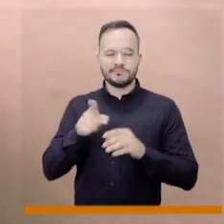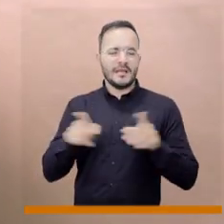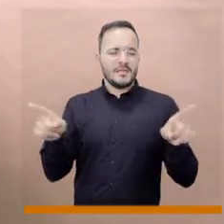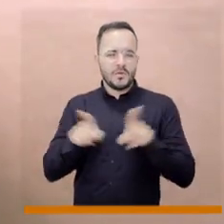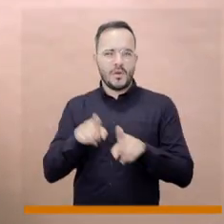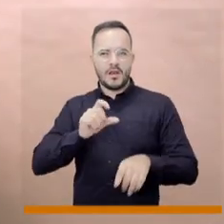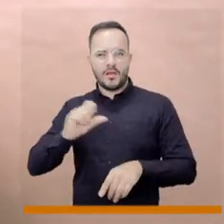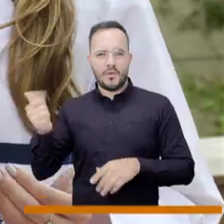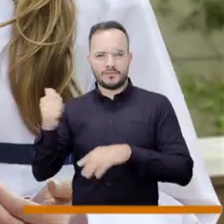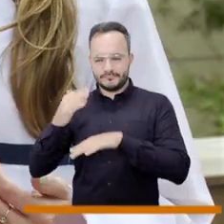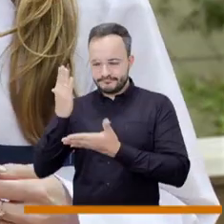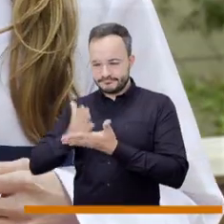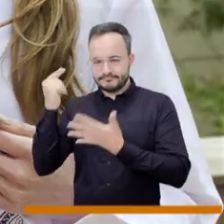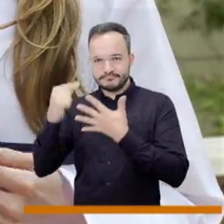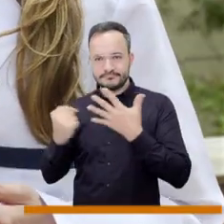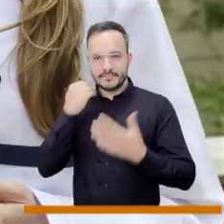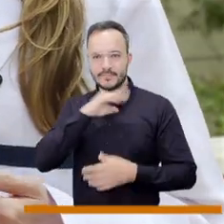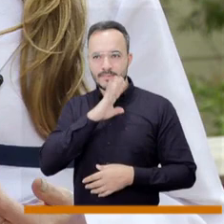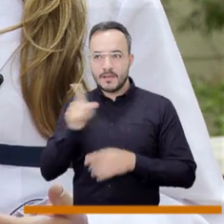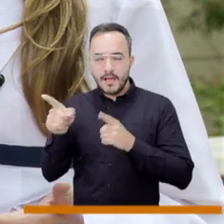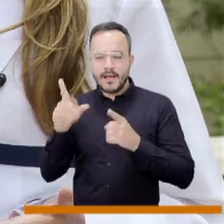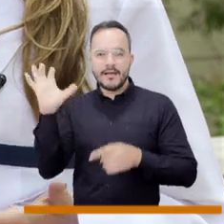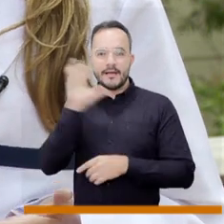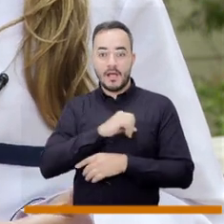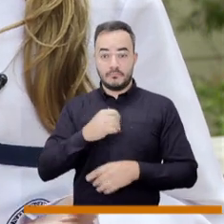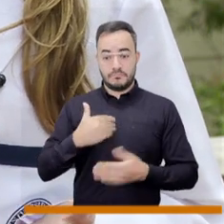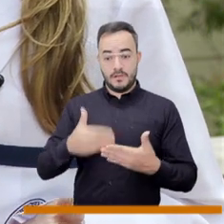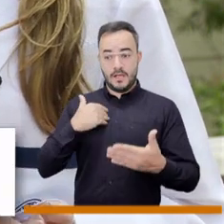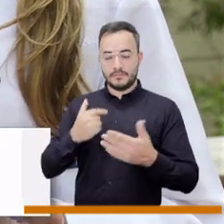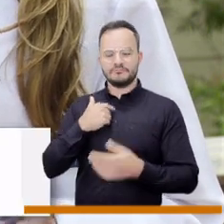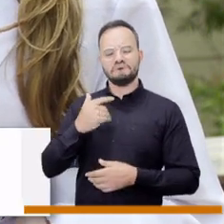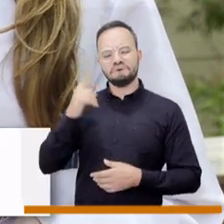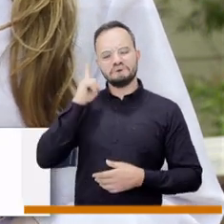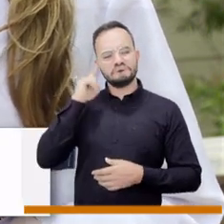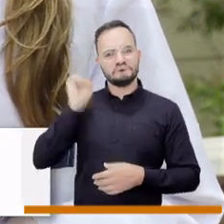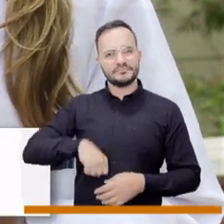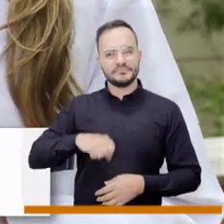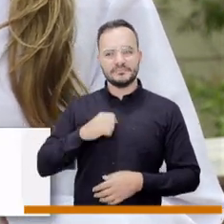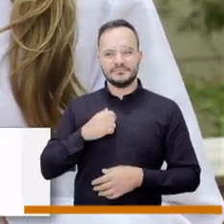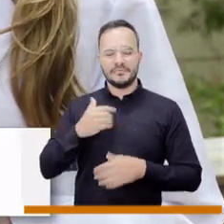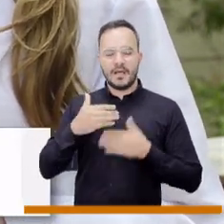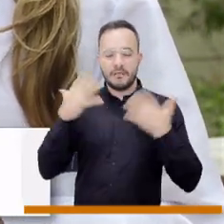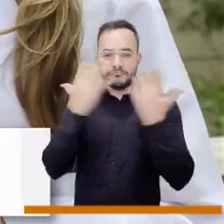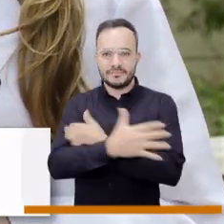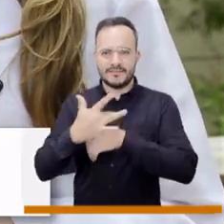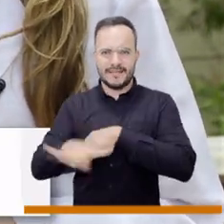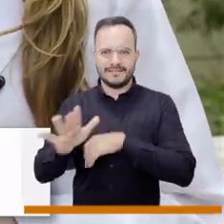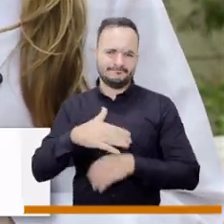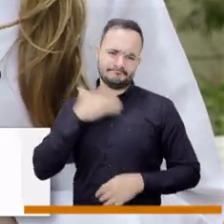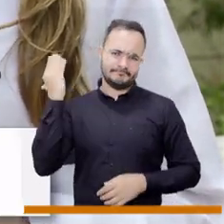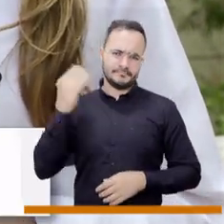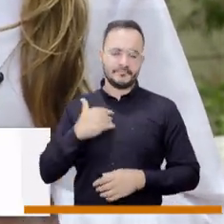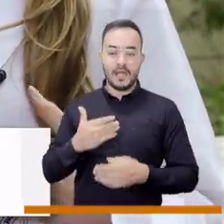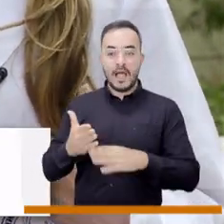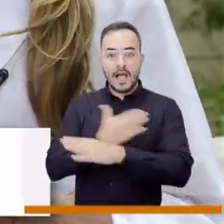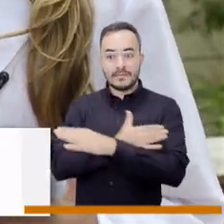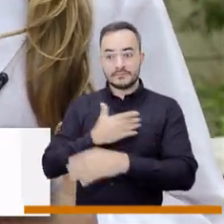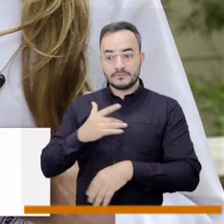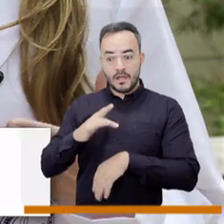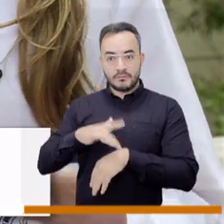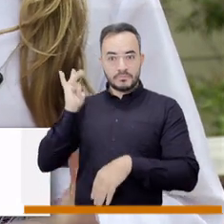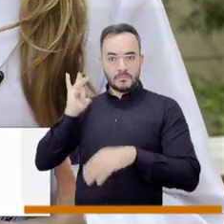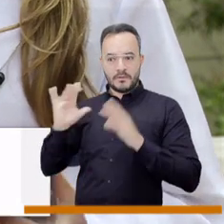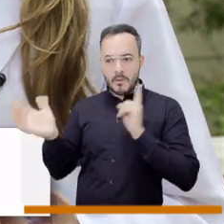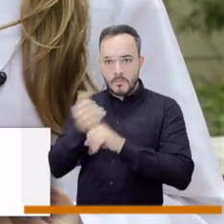otras enfermedades, la detección temprana puede impactar en el desenlace final de esta enfermedad. Al día de